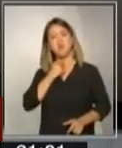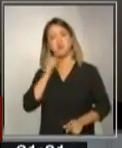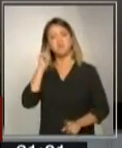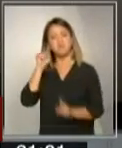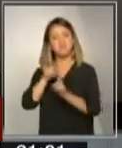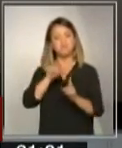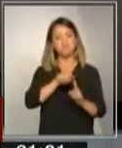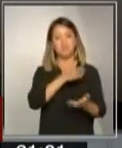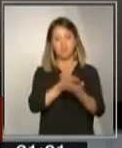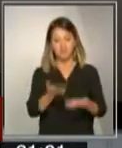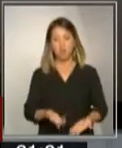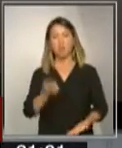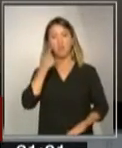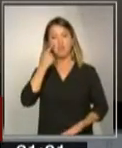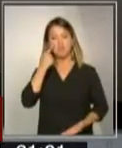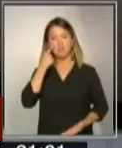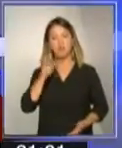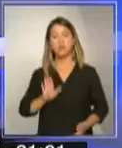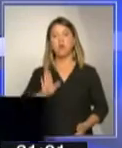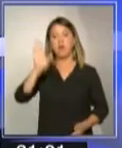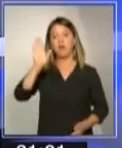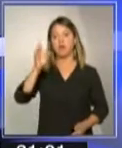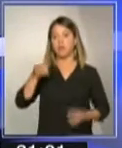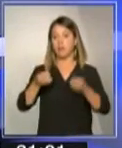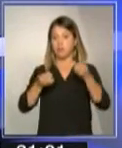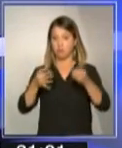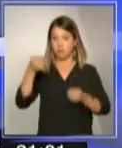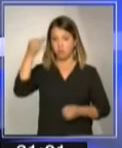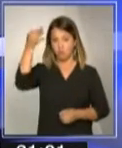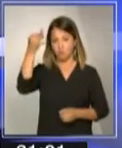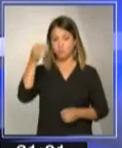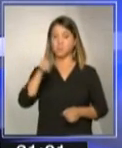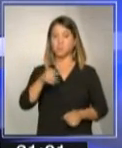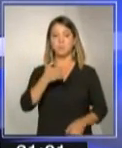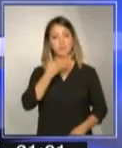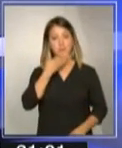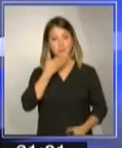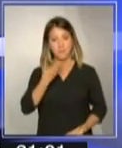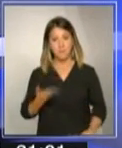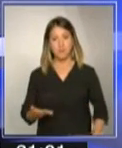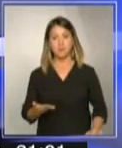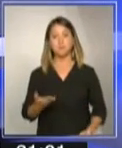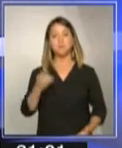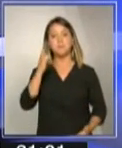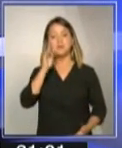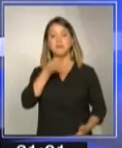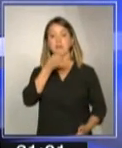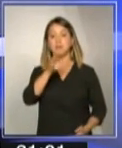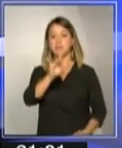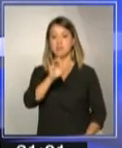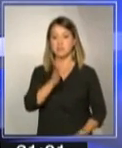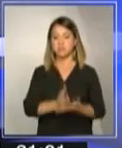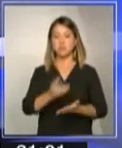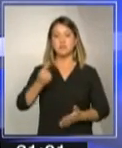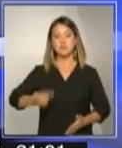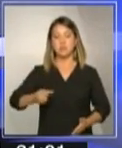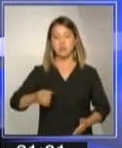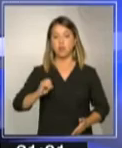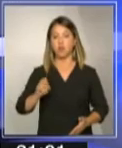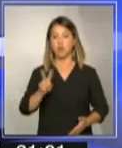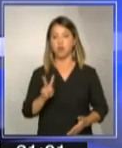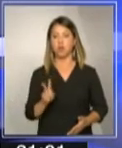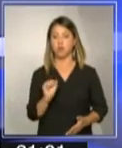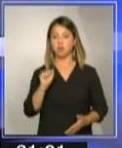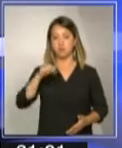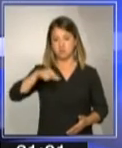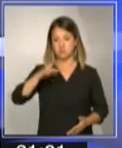hasta ahora conocemos de posibles candidatos. A eso también apostó para argumentar su decisión el senador Sandón al plantear